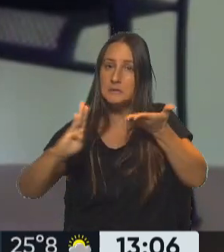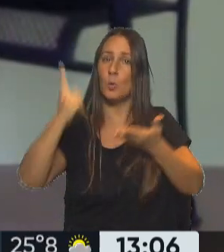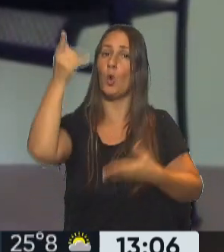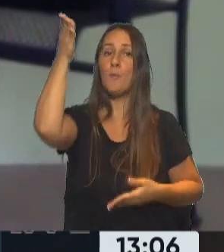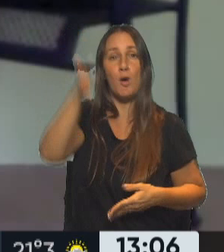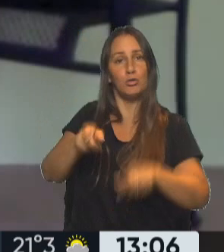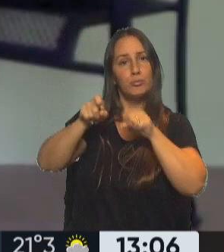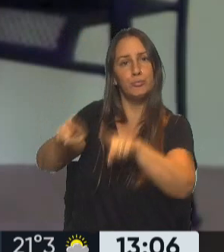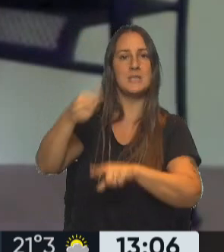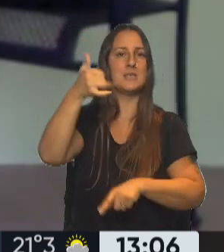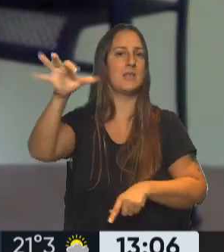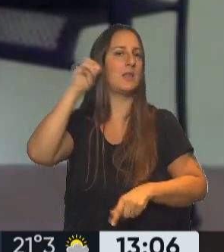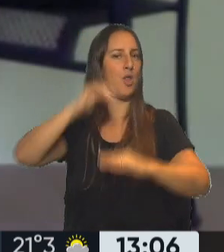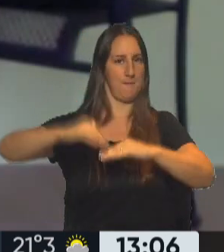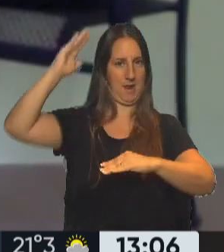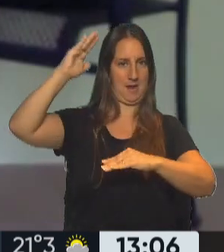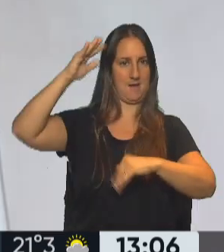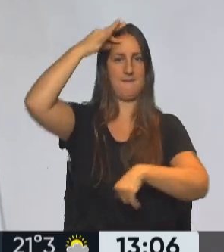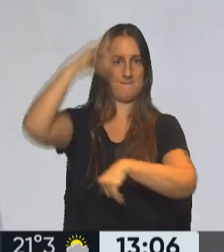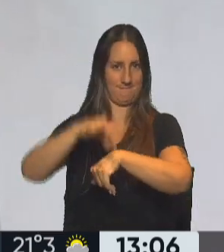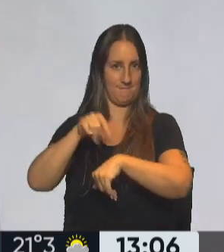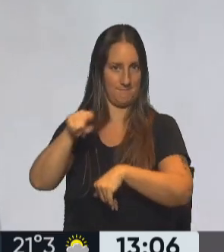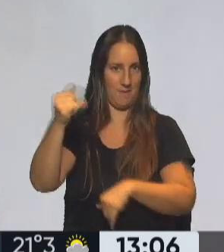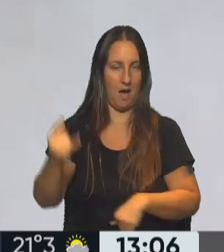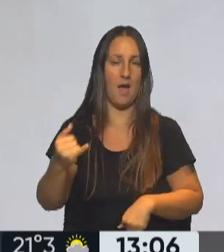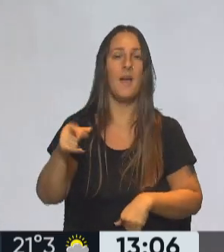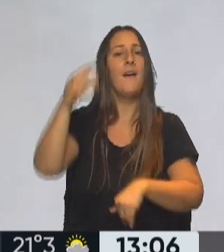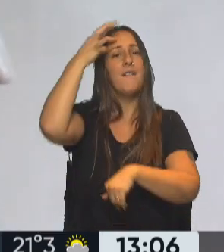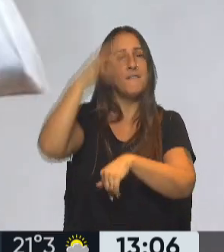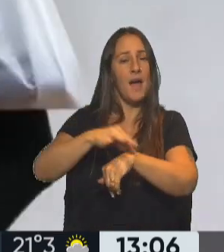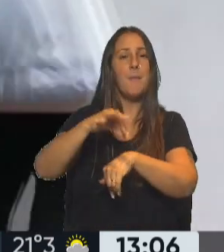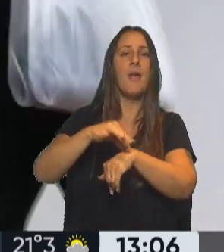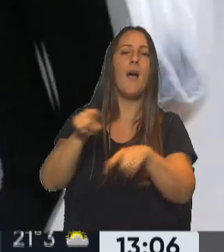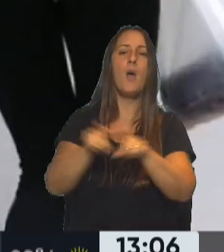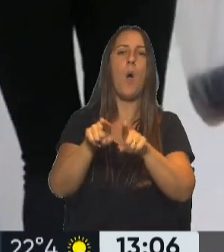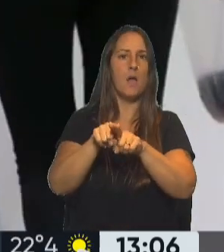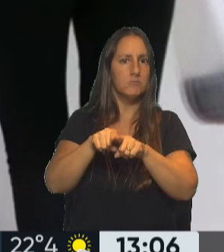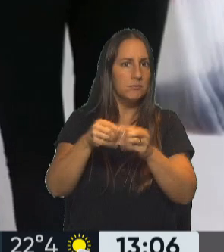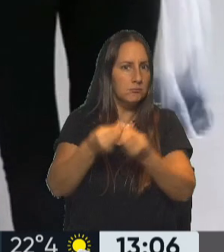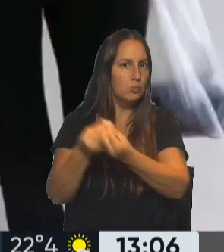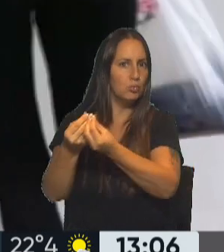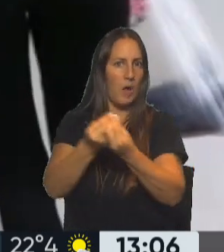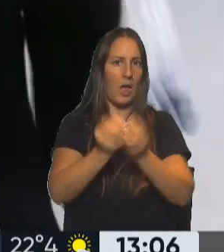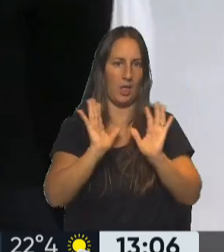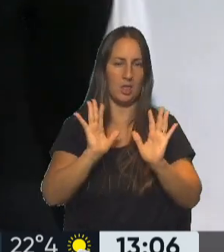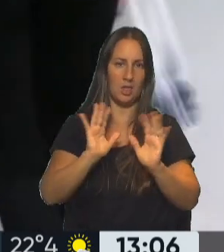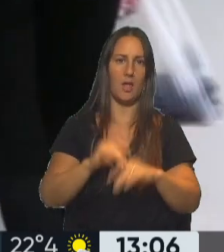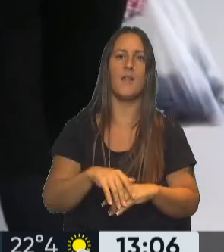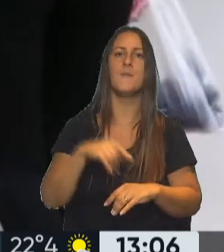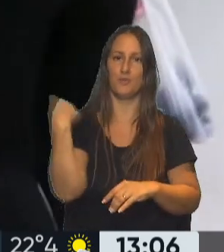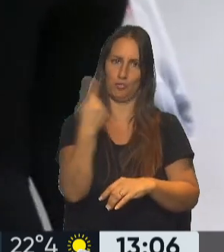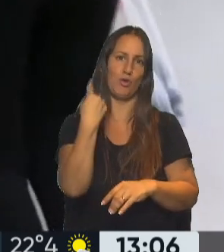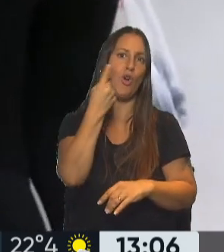población de más de 60 años. Así que se trata de una enfermedad que tiene una frecuencia muy importante y que la